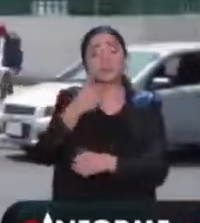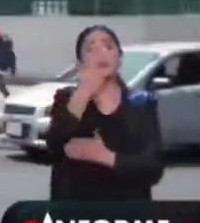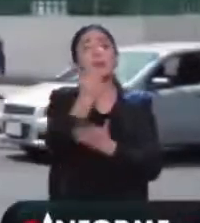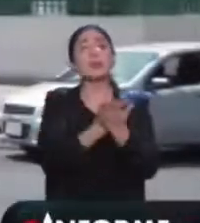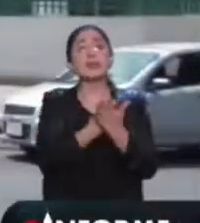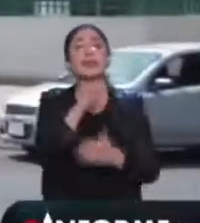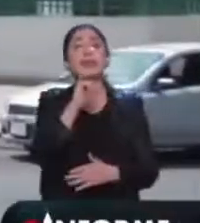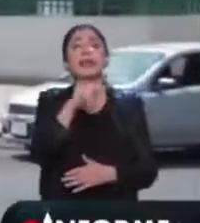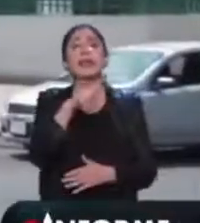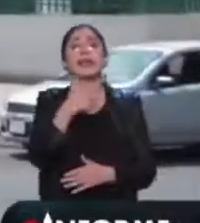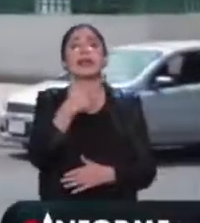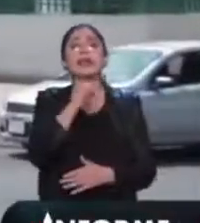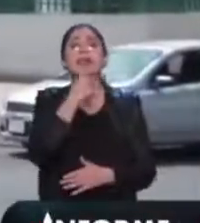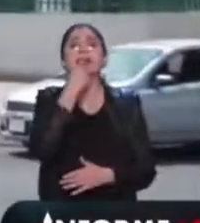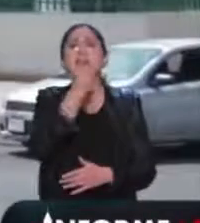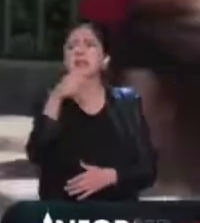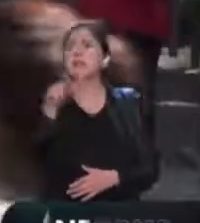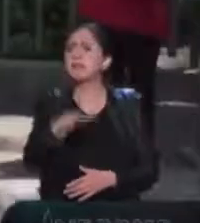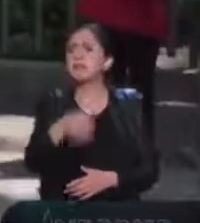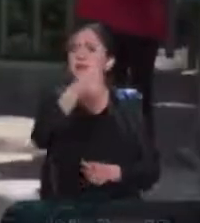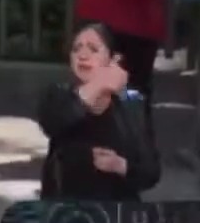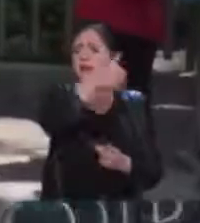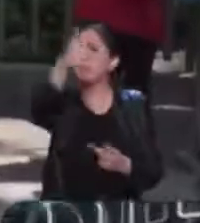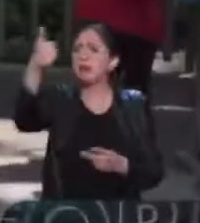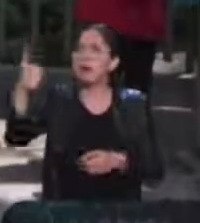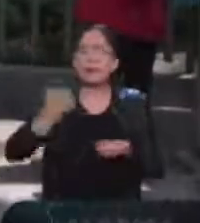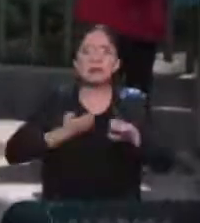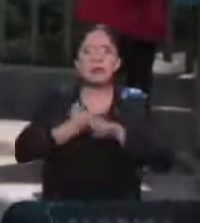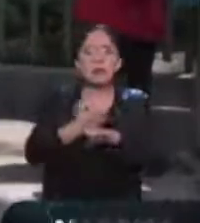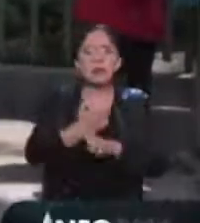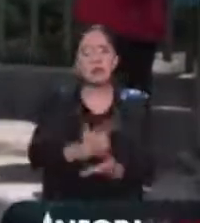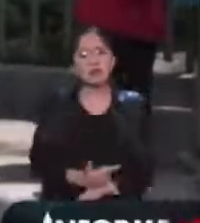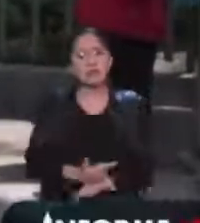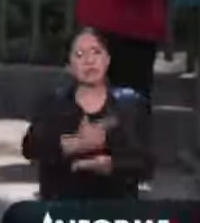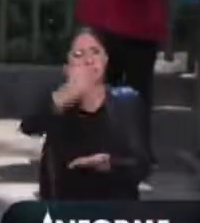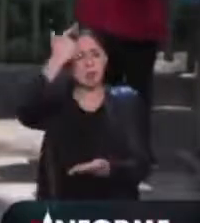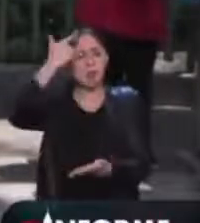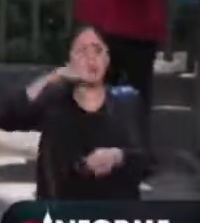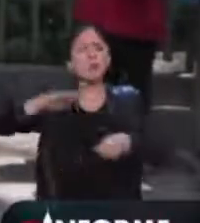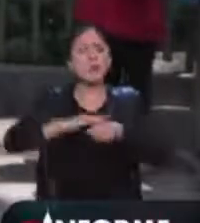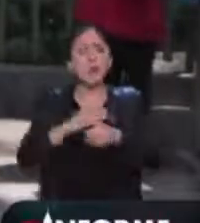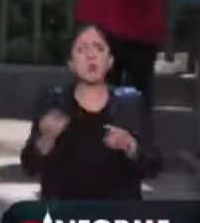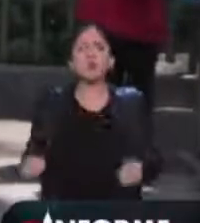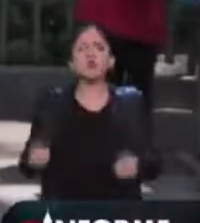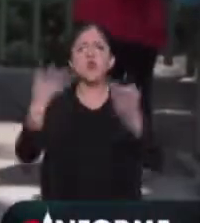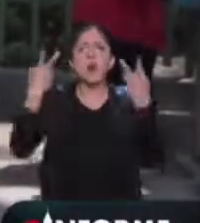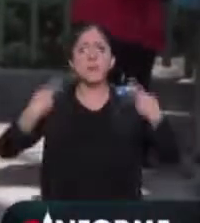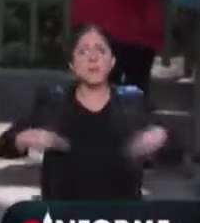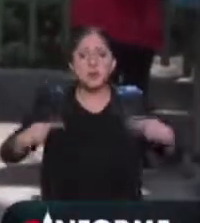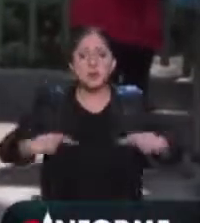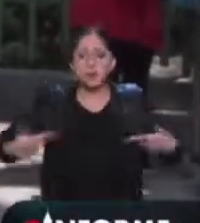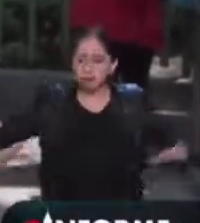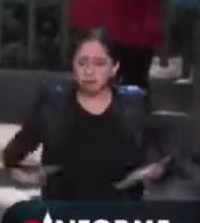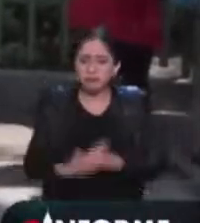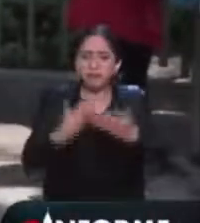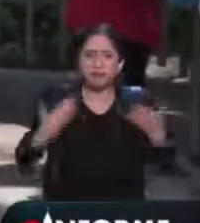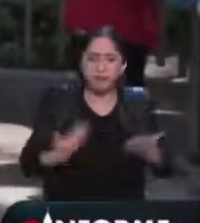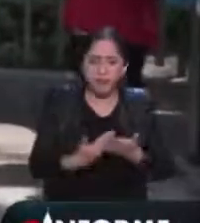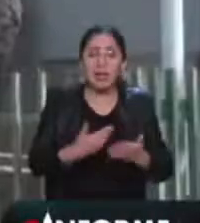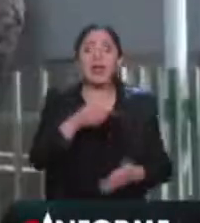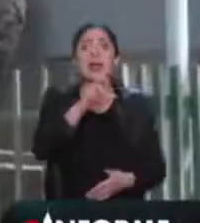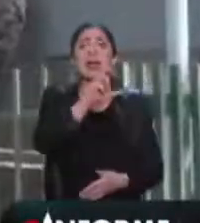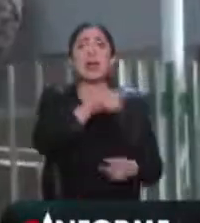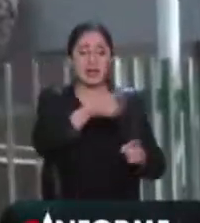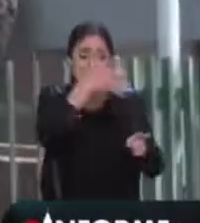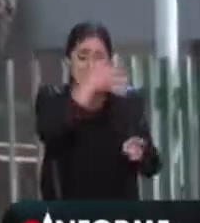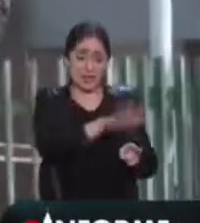afectó la pandemia a cada estado, siendo la Ciudad de México la entidad más afectada debido a su densidad poblacional. En esta, 32 muertes por